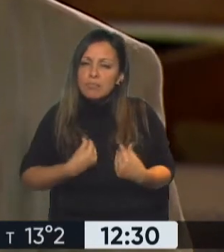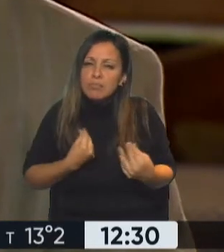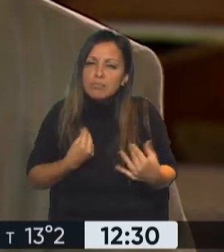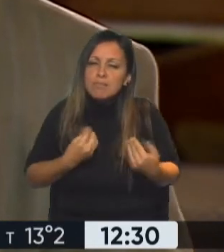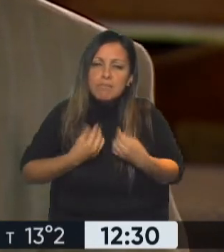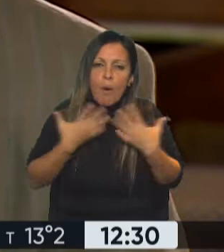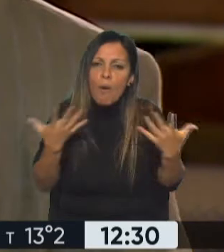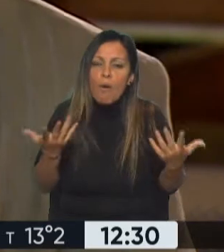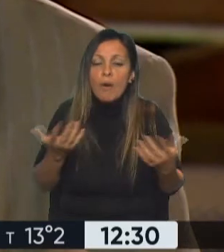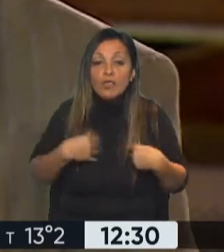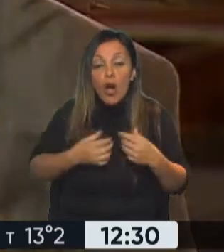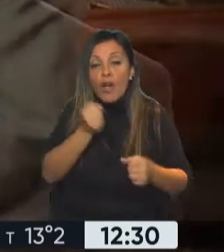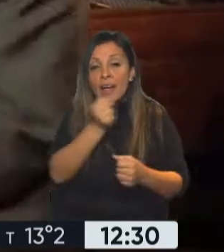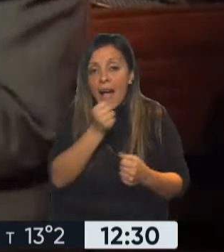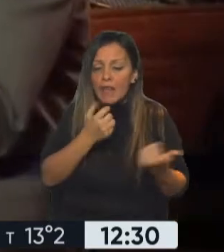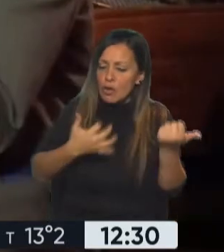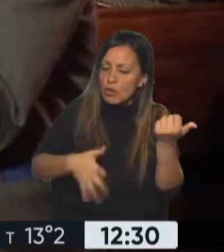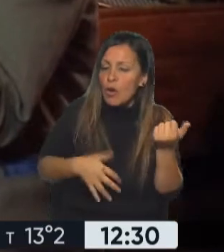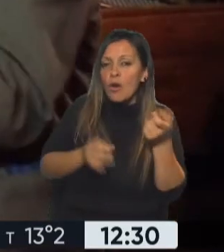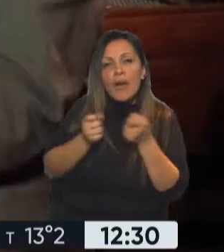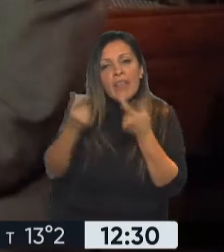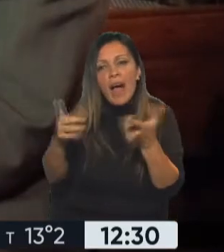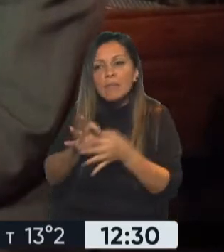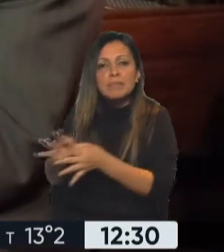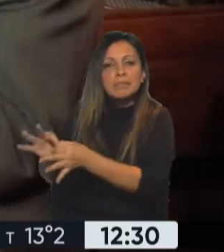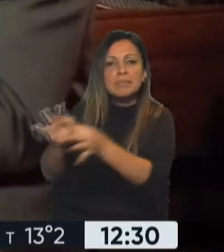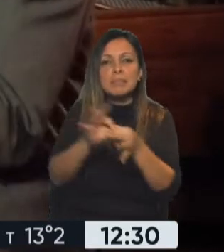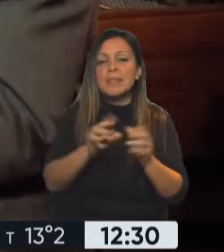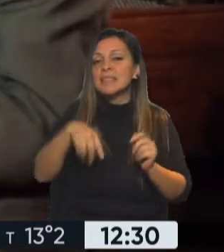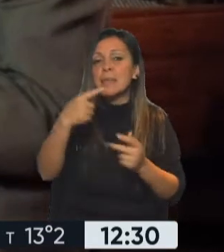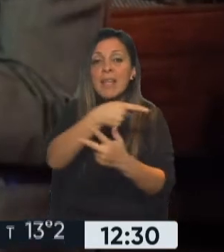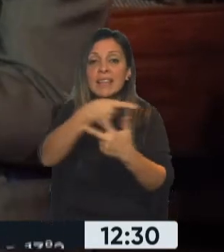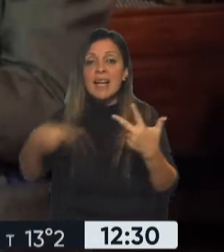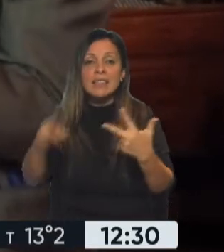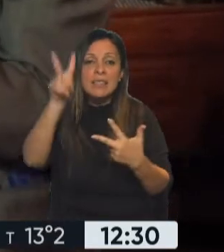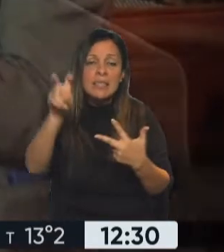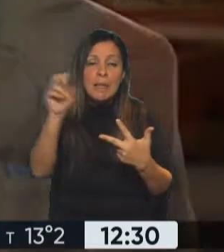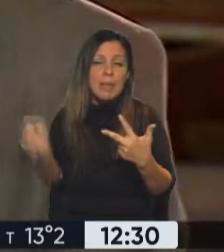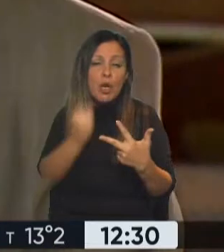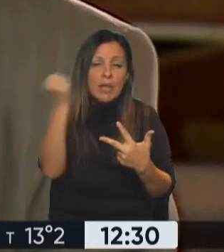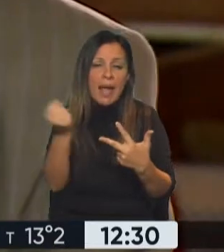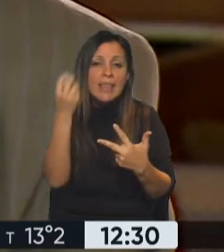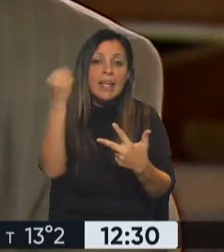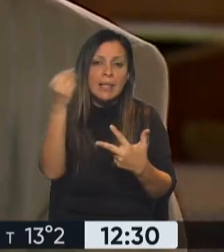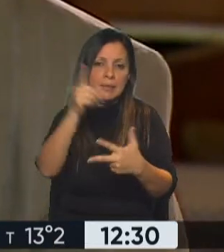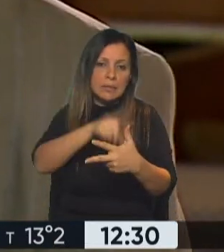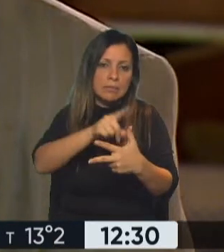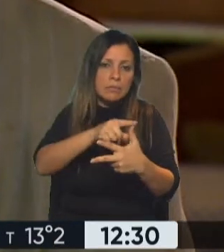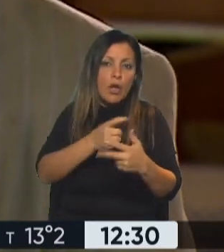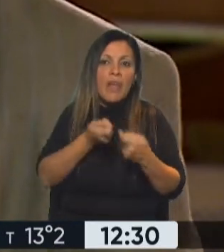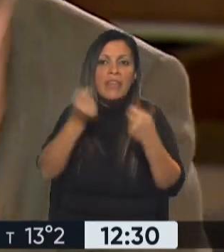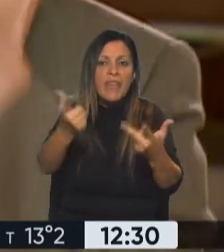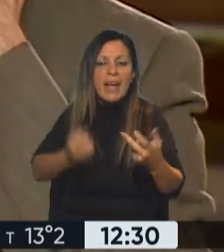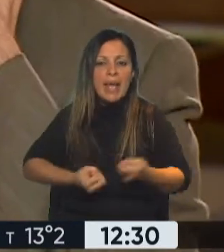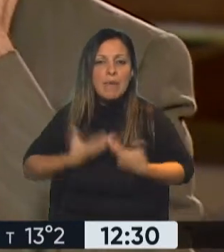ende atraviesan a colegas. Y las tres patitas que yo siempre digo de una buena canción, que son llevar una emoción